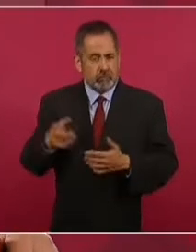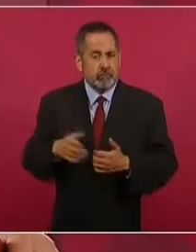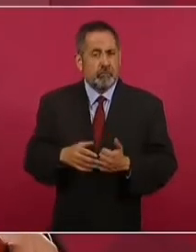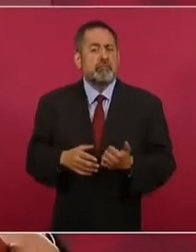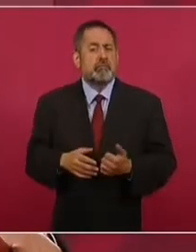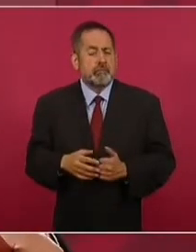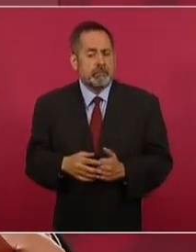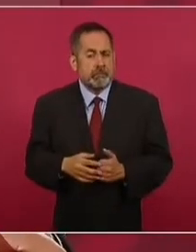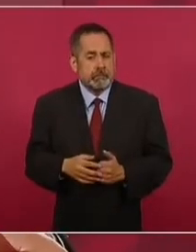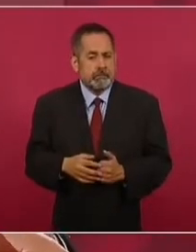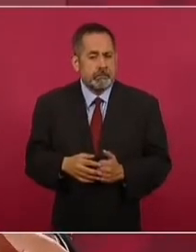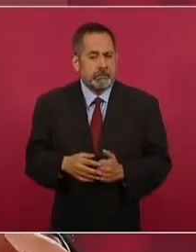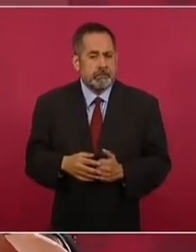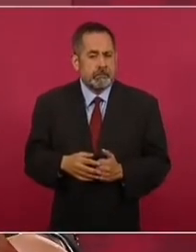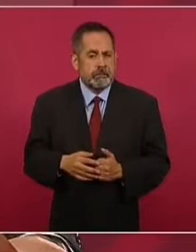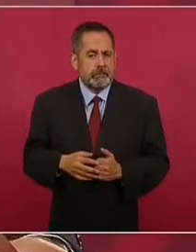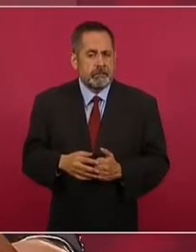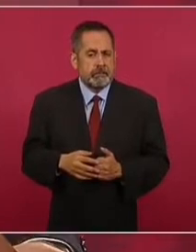eran